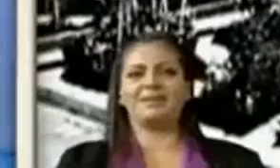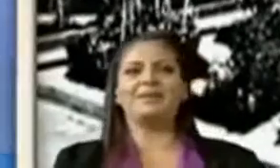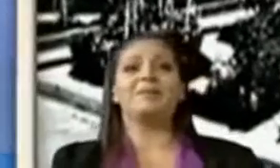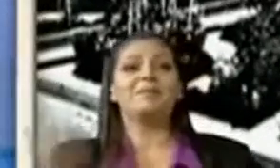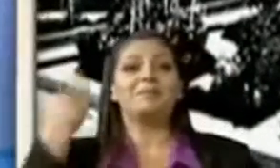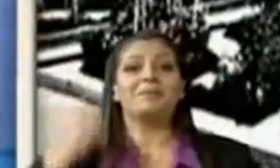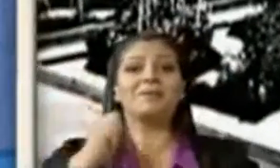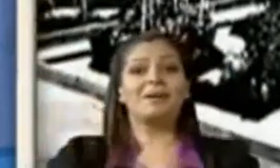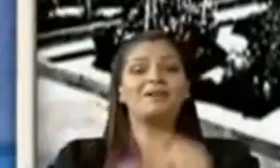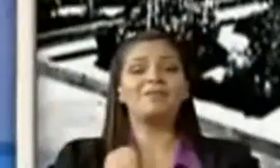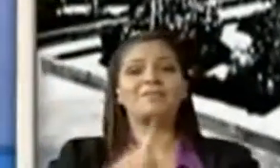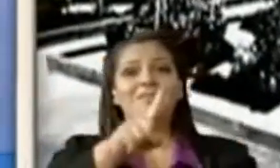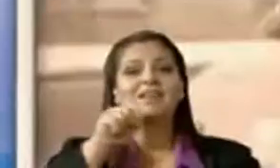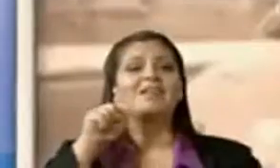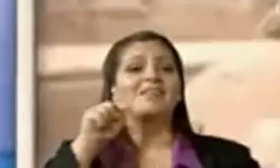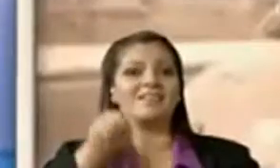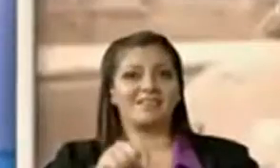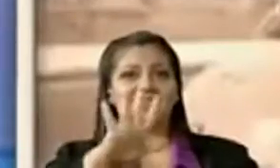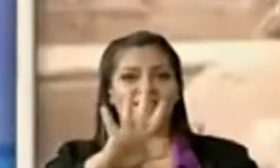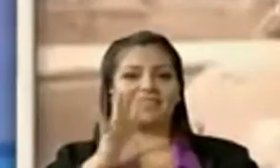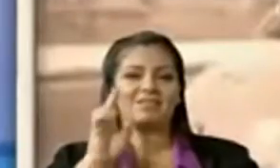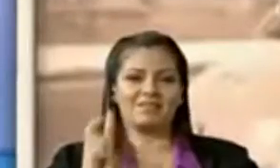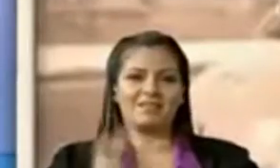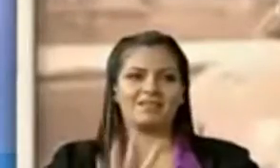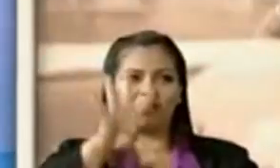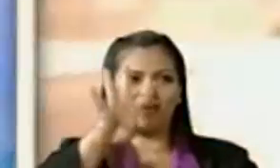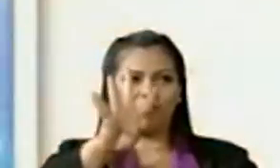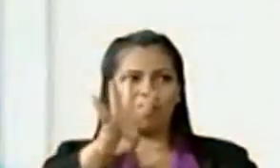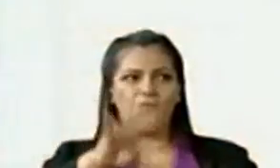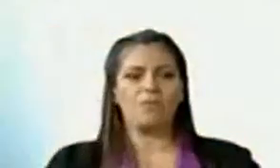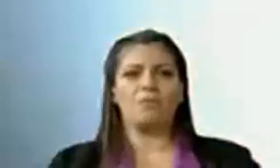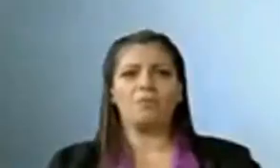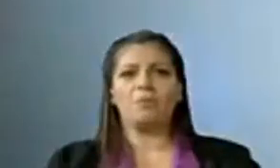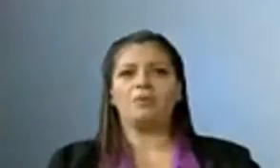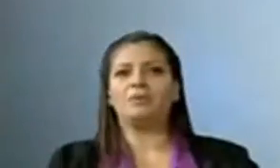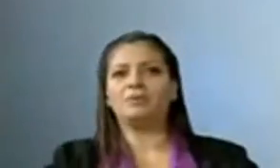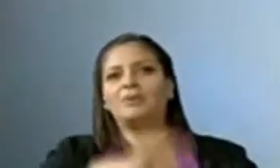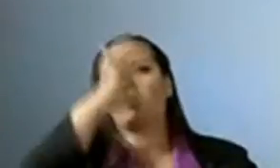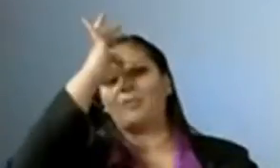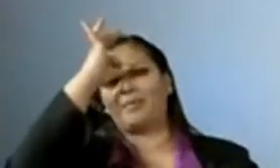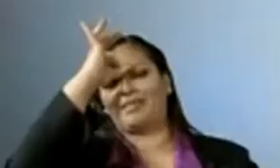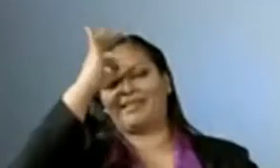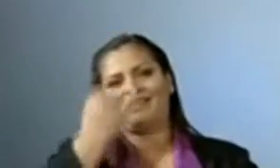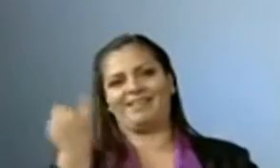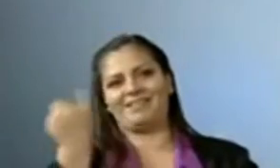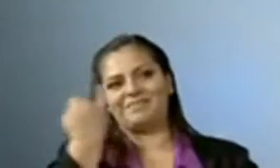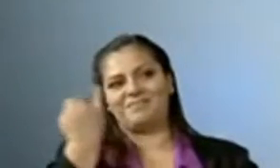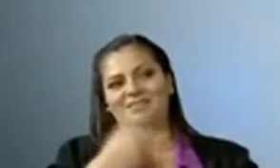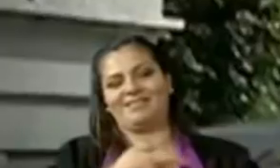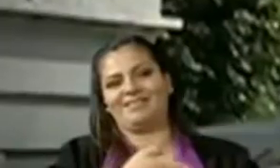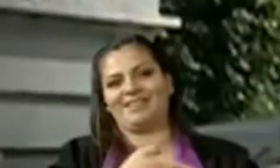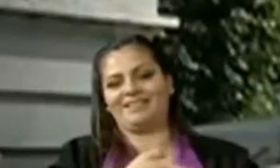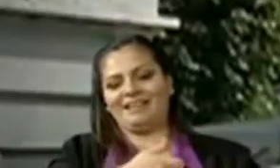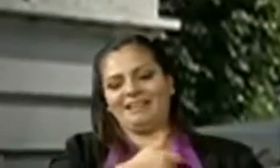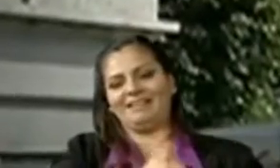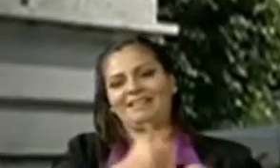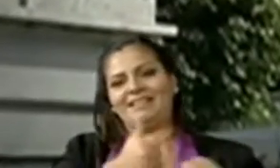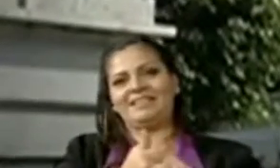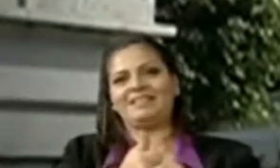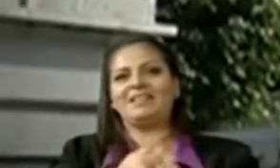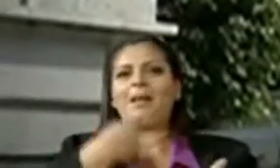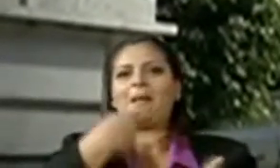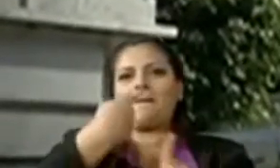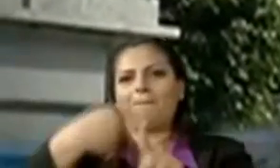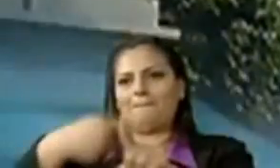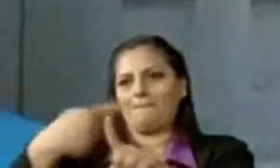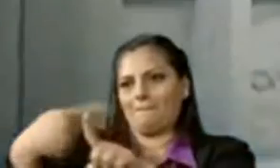reza nuestro lema, siempre se encuentra amparo y alivio del dolor. Entre el Hospital Bernaza y el Cementerio General hay paradas